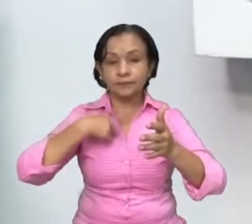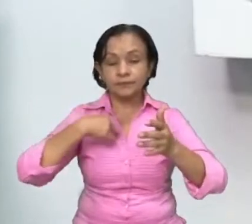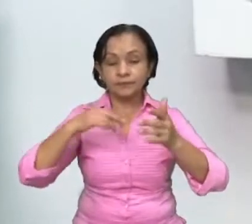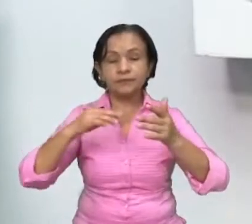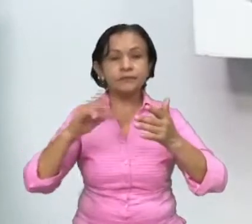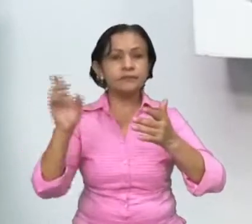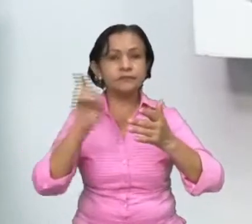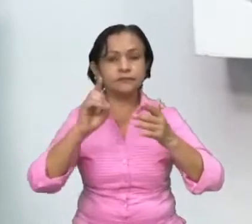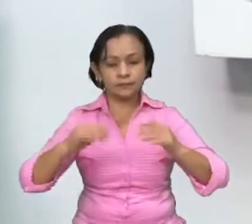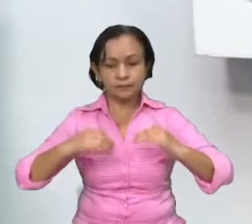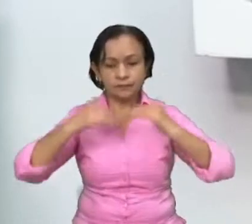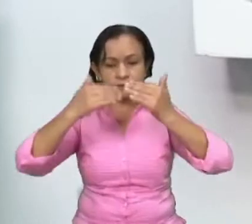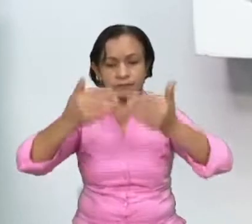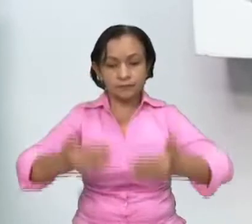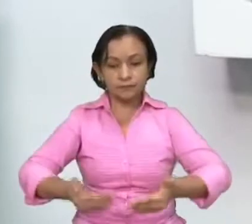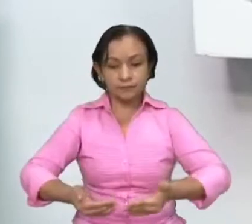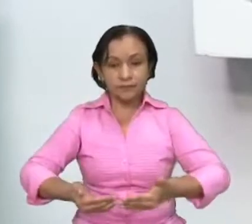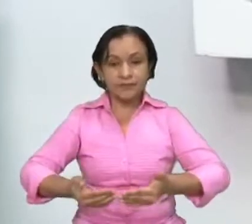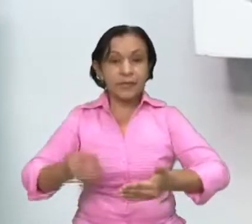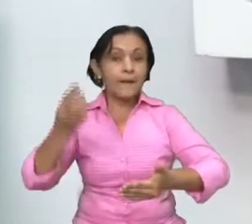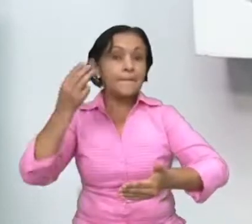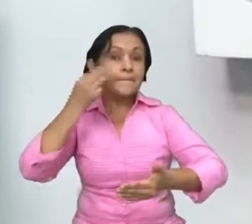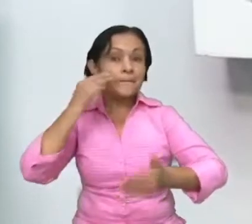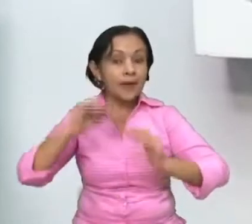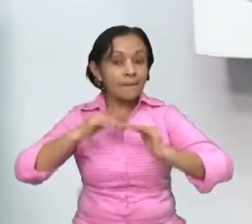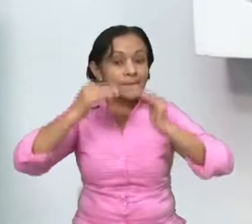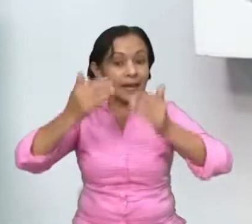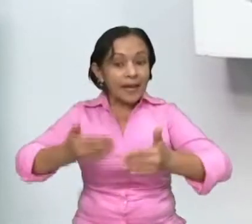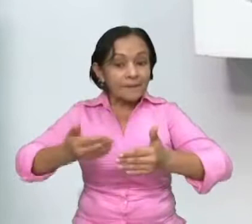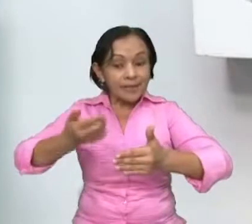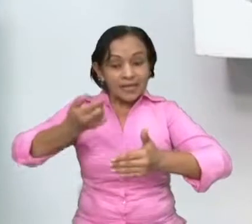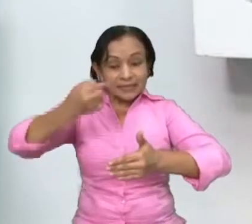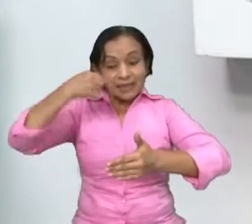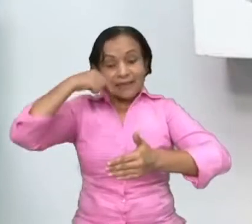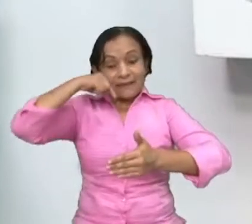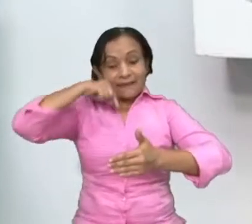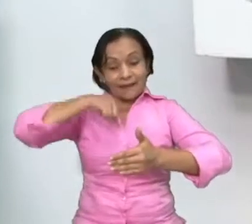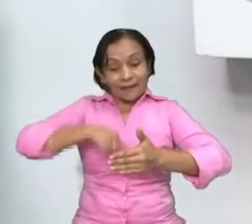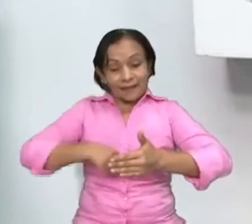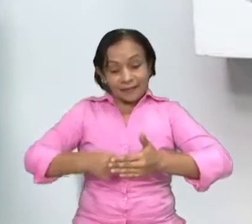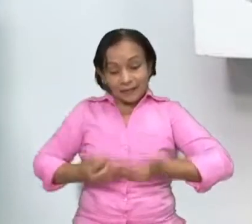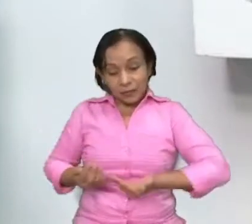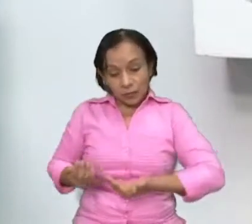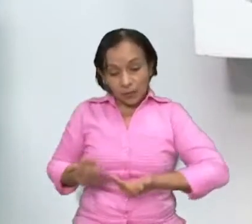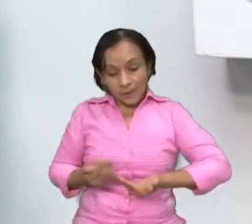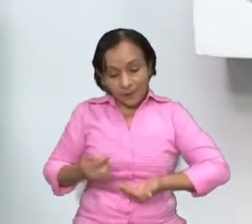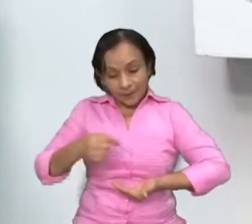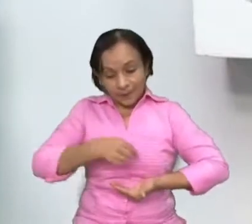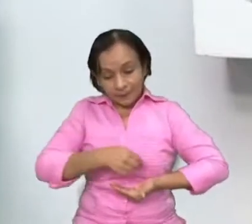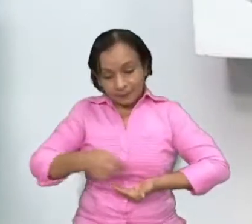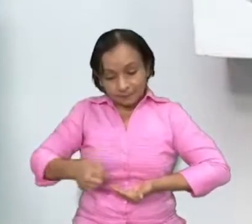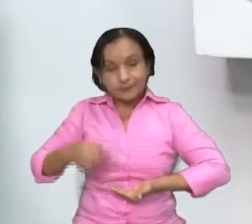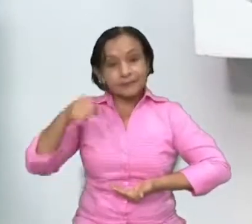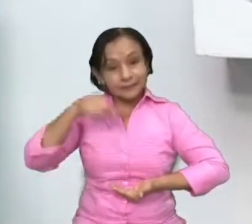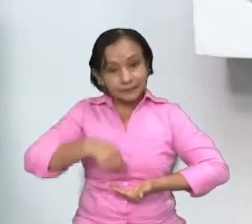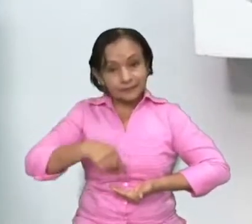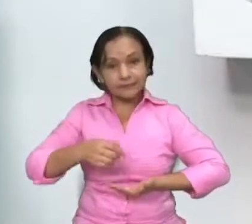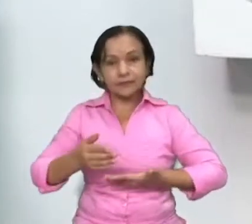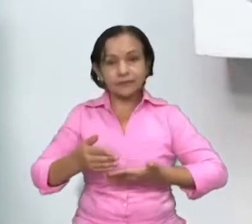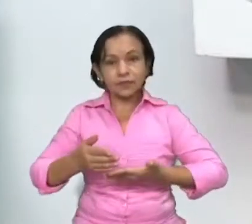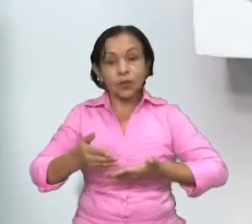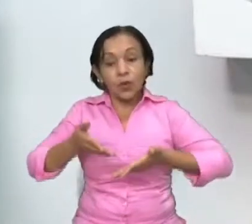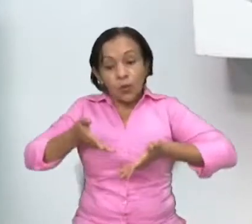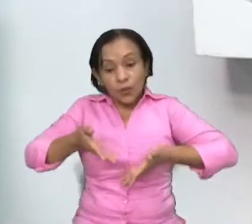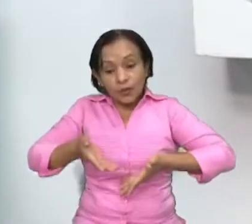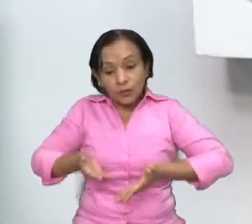abordajes quirúrgicos en el vientre de la madre, cuando la paciente esté embarazada, o un procedimiento que se realiza al momento